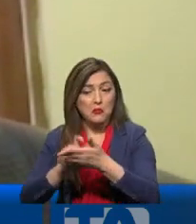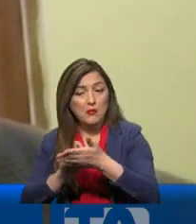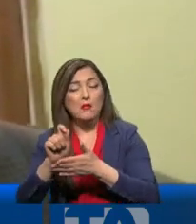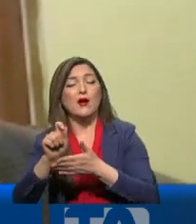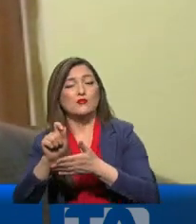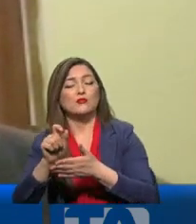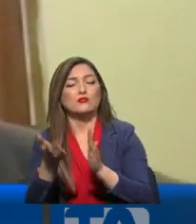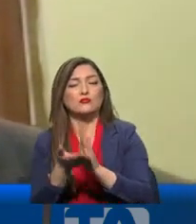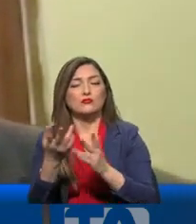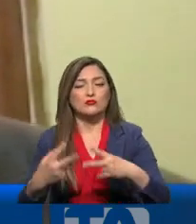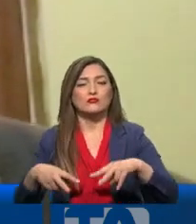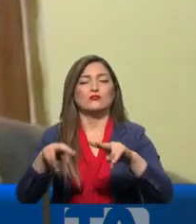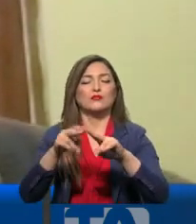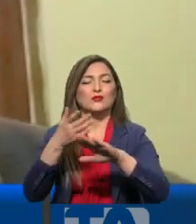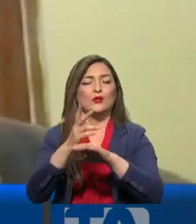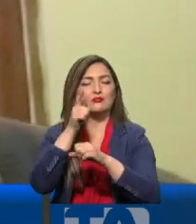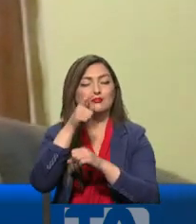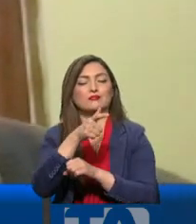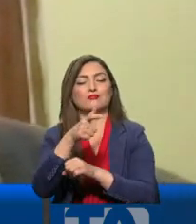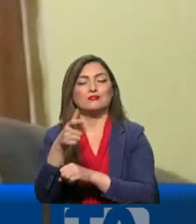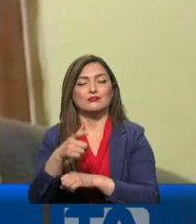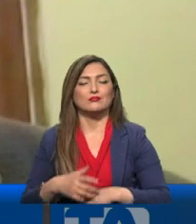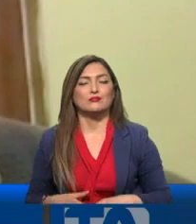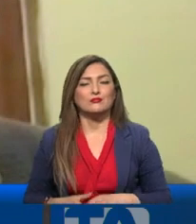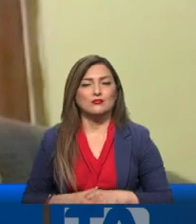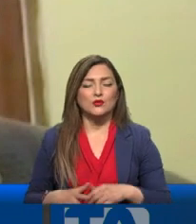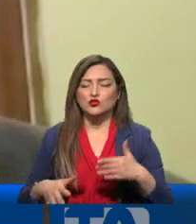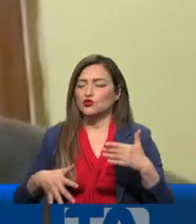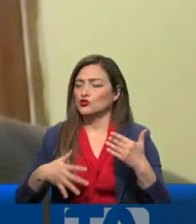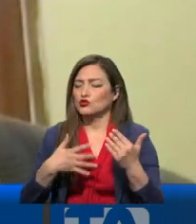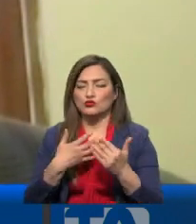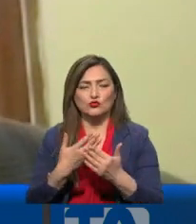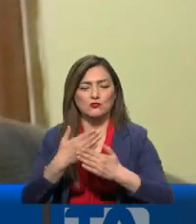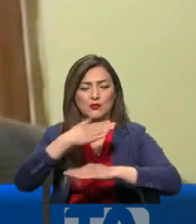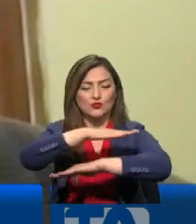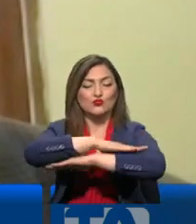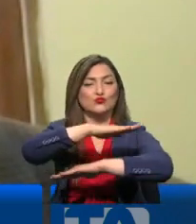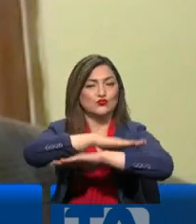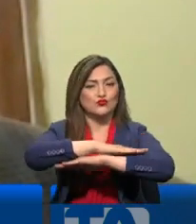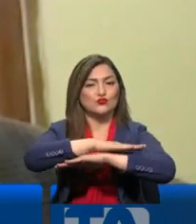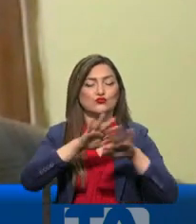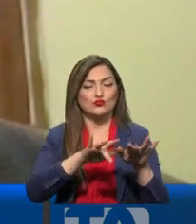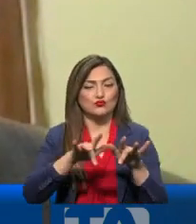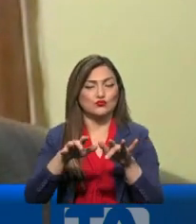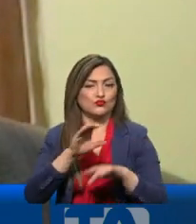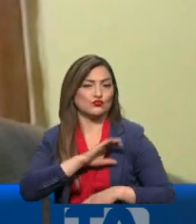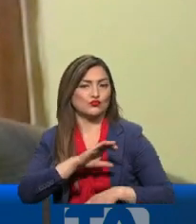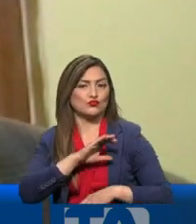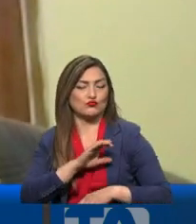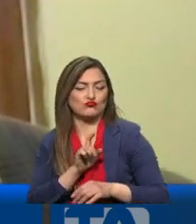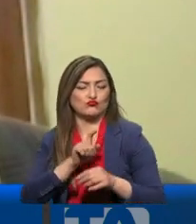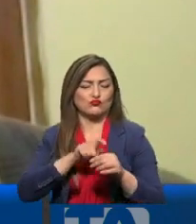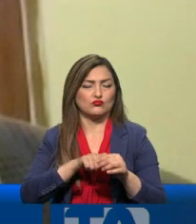fase de fiscalización todas todas las incidencias son registradas en las plataformas de la secretaria y pueden ser